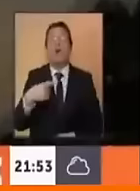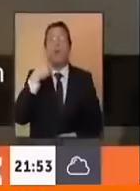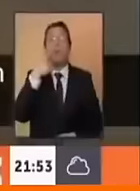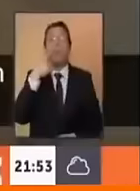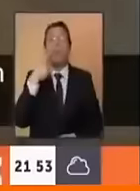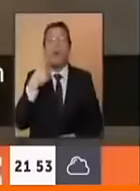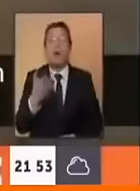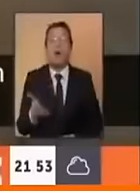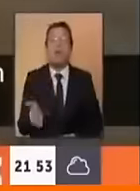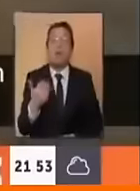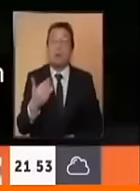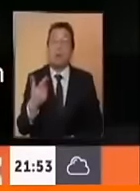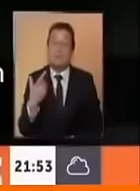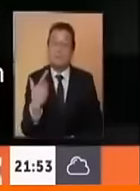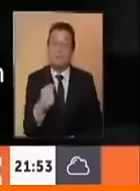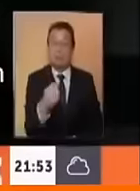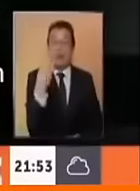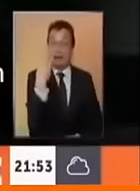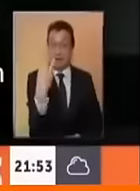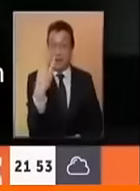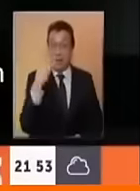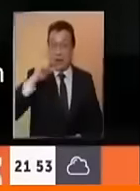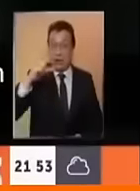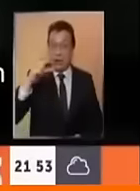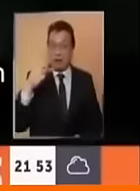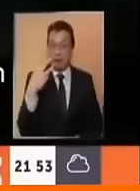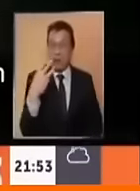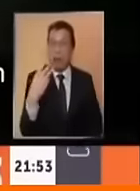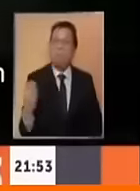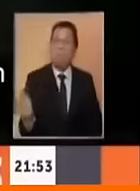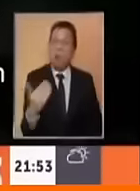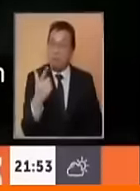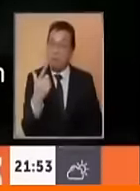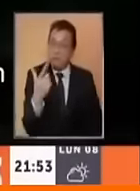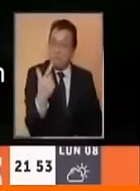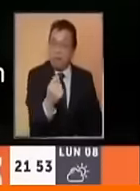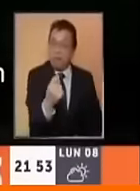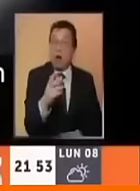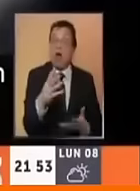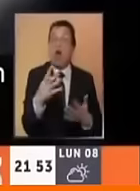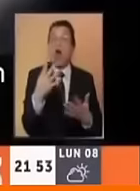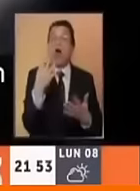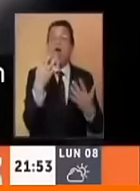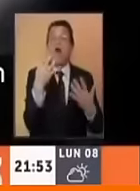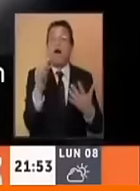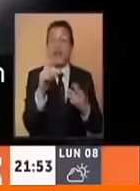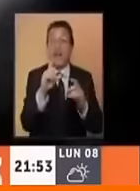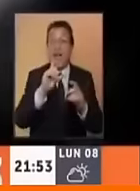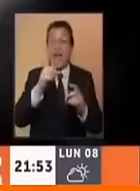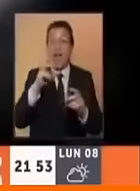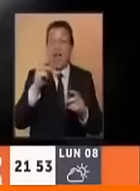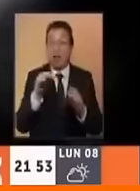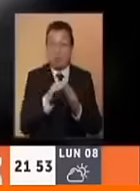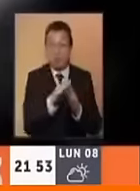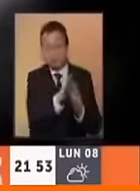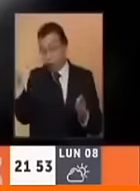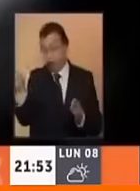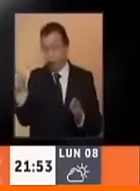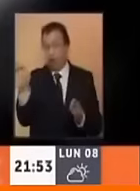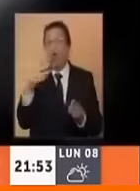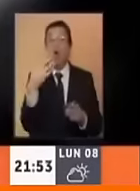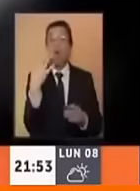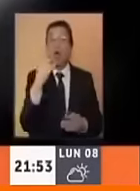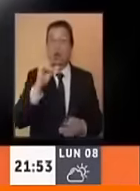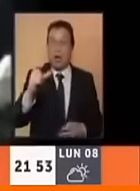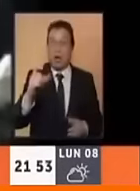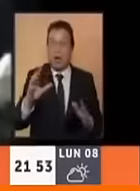anti-G. Vamos a hacer un viraje por la derecha con 3G y un viraje por la izquierda de 90 grados con 4G. Ante esa advertencia